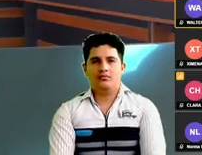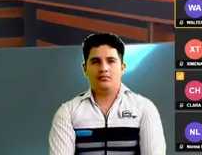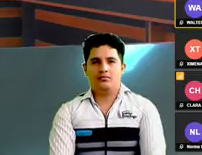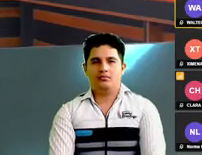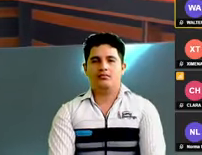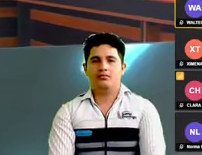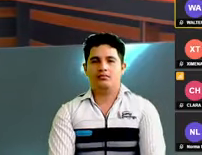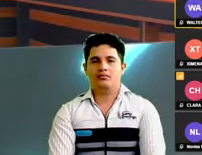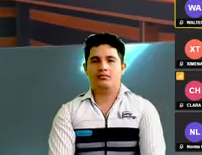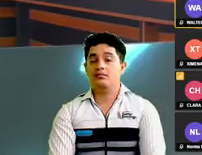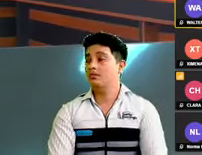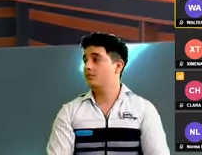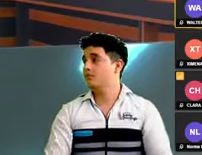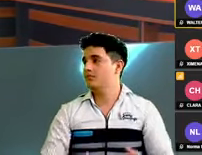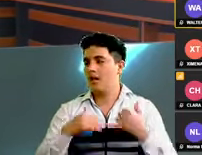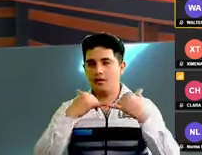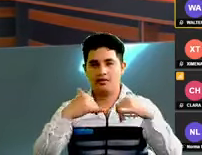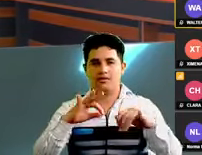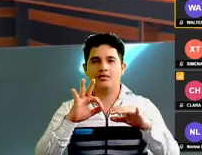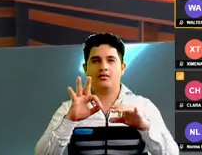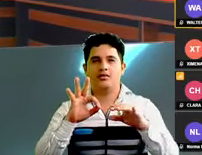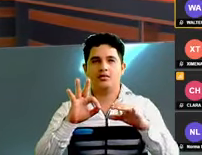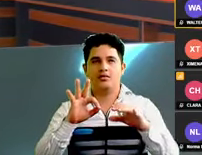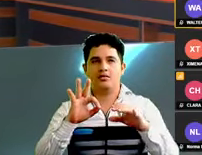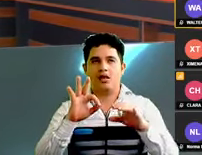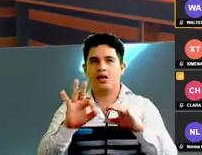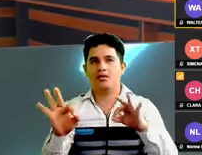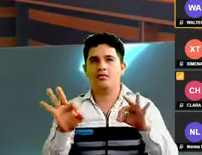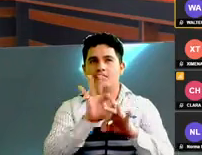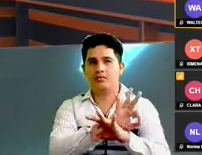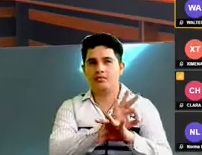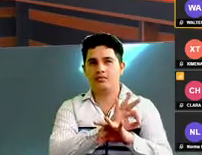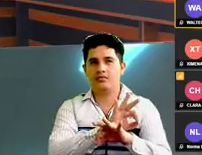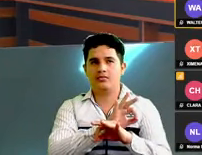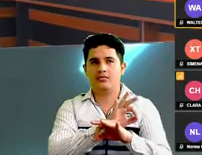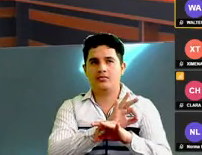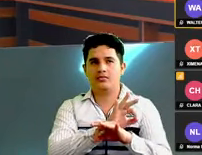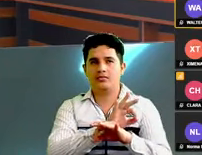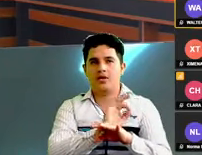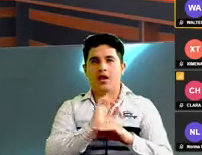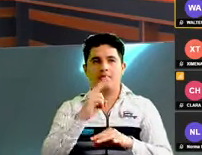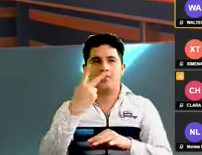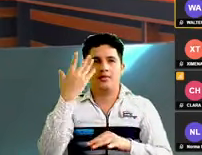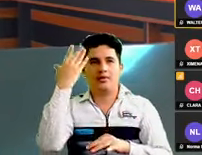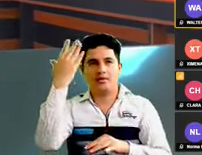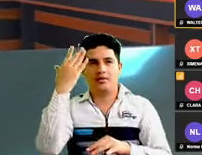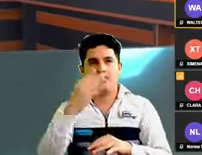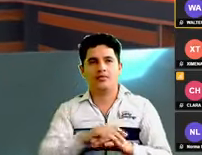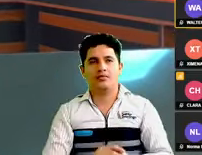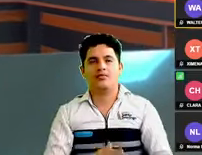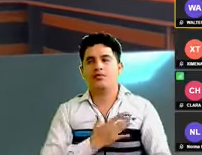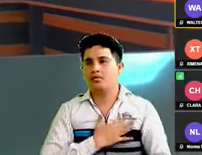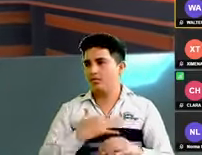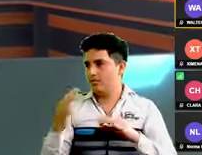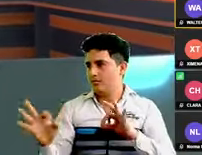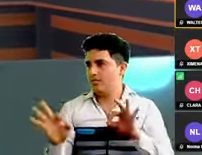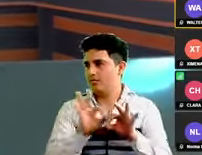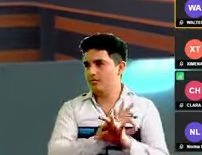Para continuar la sesión, le voy a delegar para que dirija la sesión a mi compañera vicealcaldesa. Tenga la bondad.